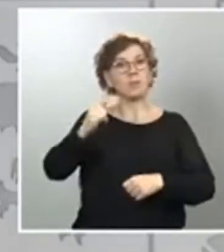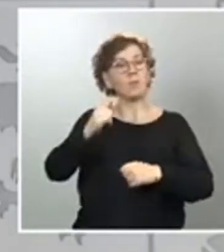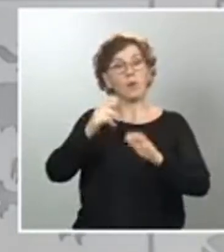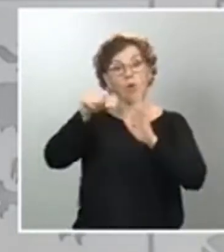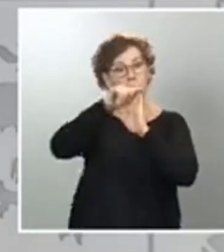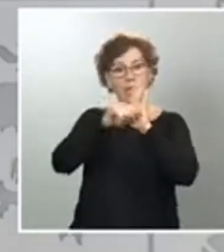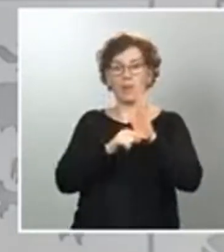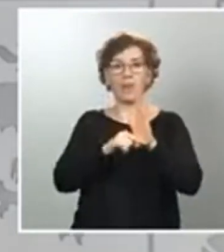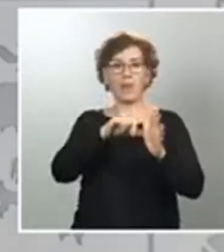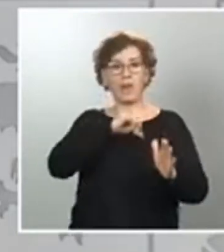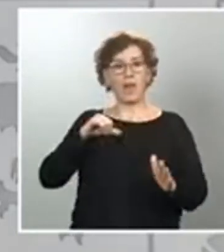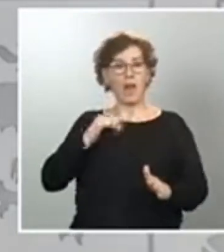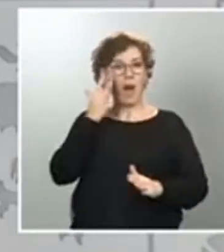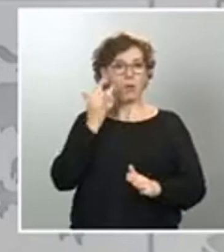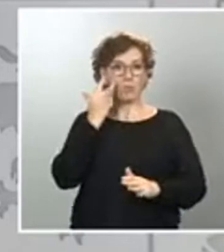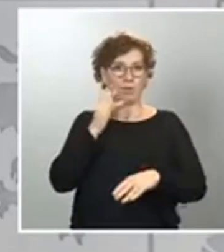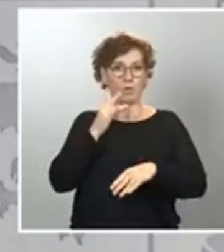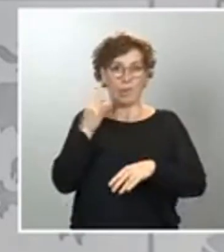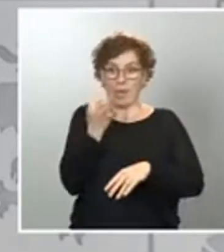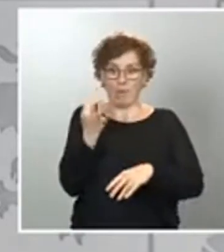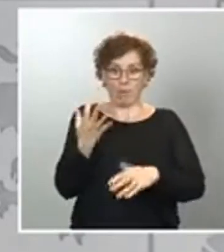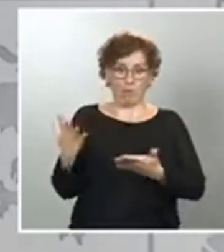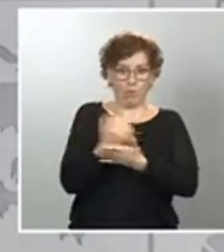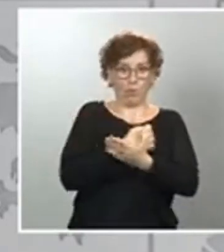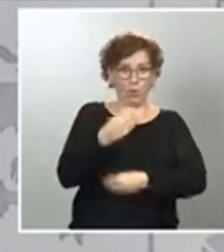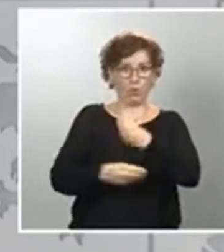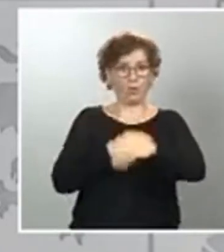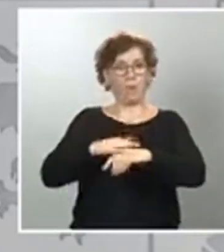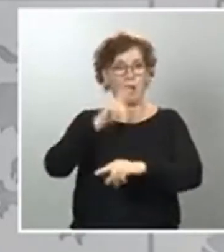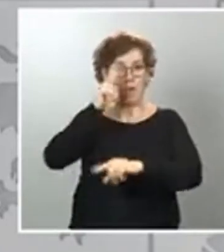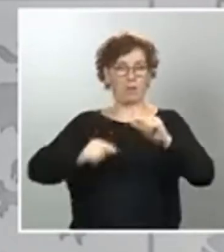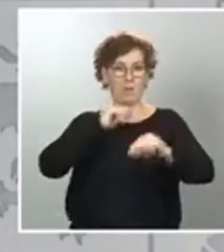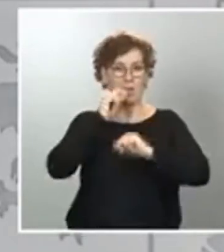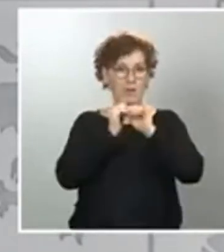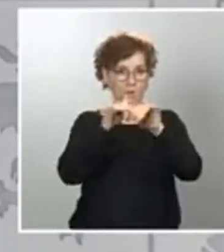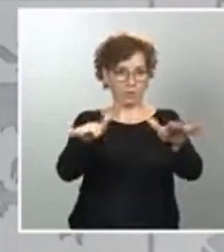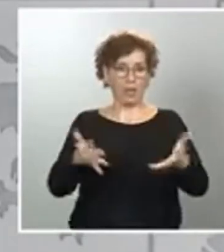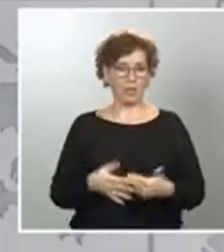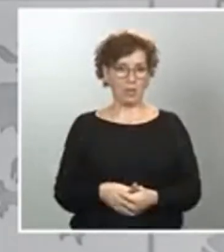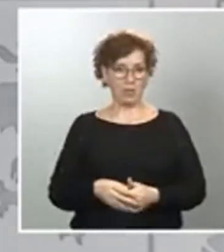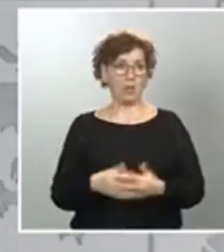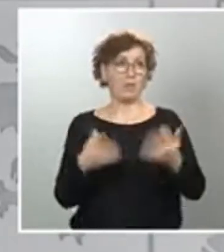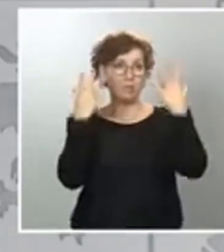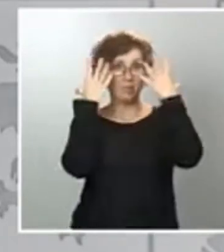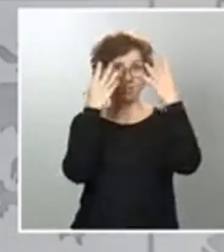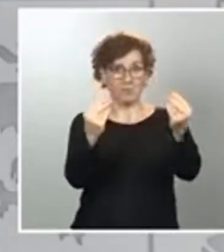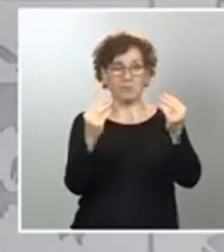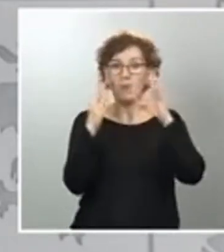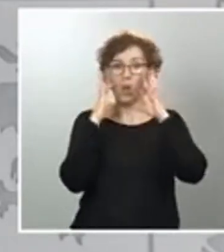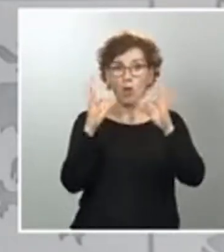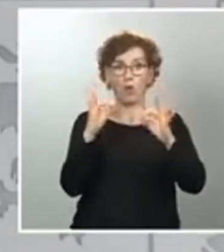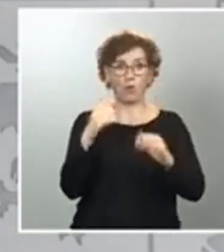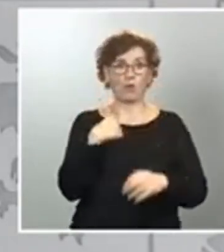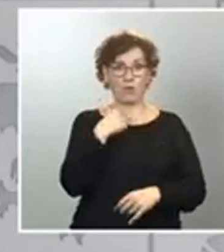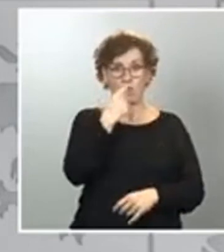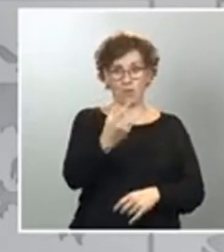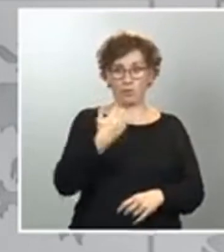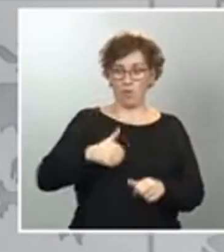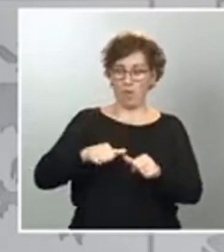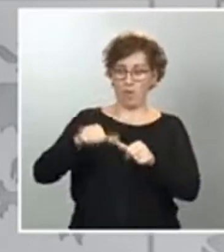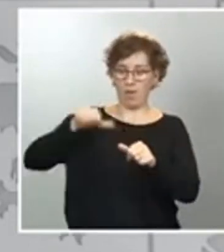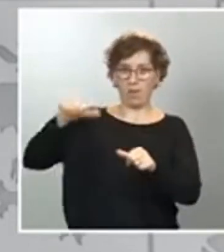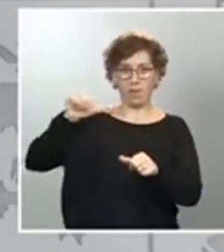cumplir para evitar la propagación del contagio. Lógicamente, como pueda comprender, yo lo he dicho además en algunas otras